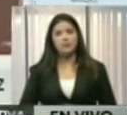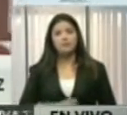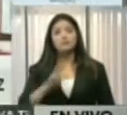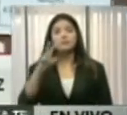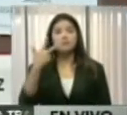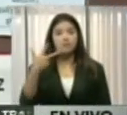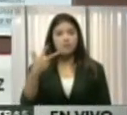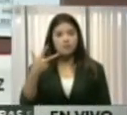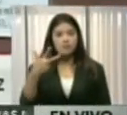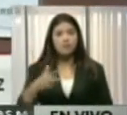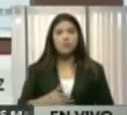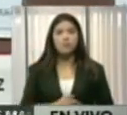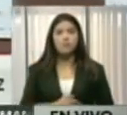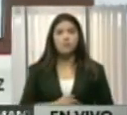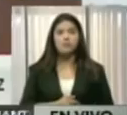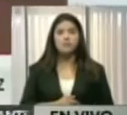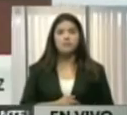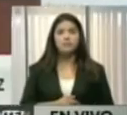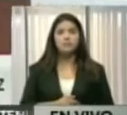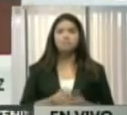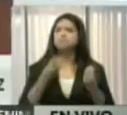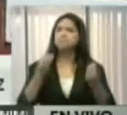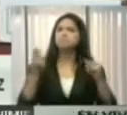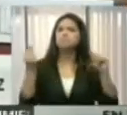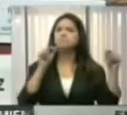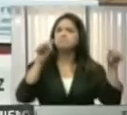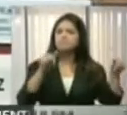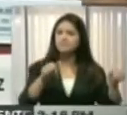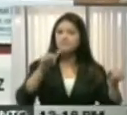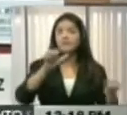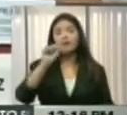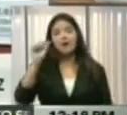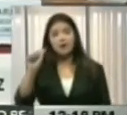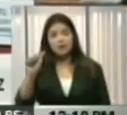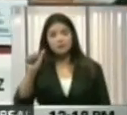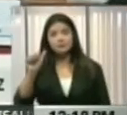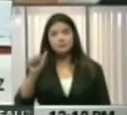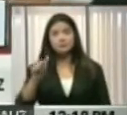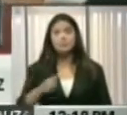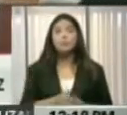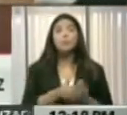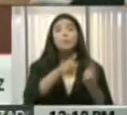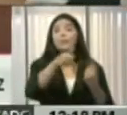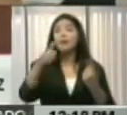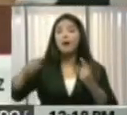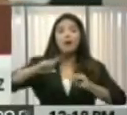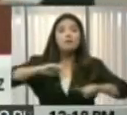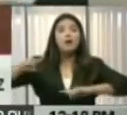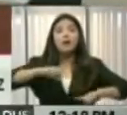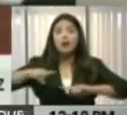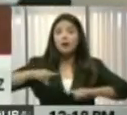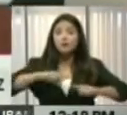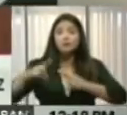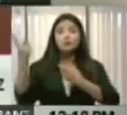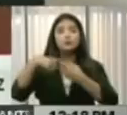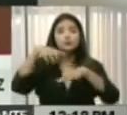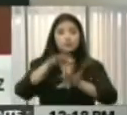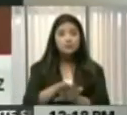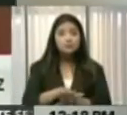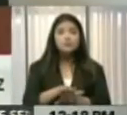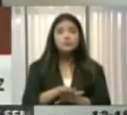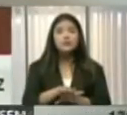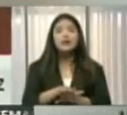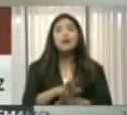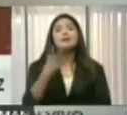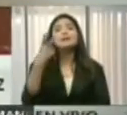Tercero, funcionamiento de la mesa. A. Cada delegación estará integrada hasta